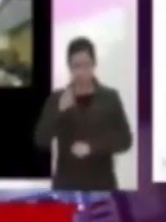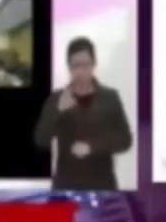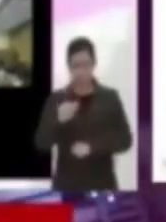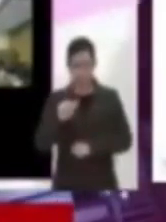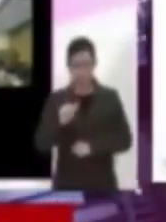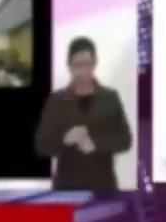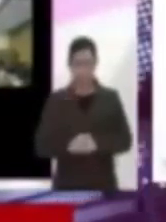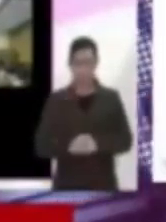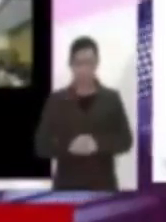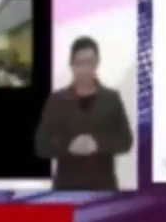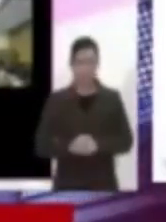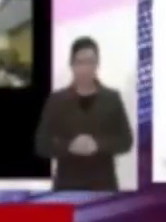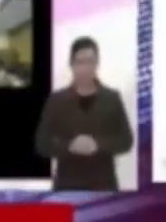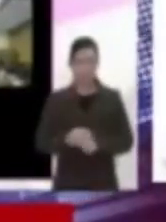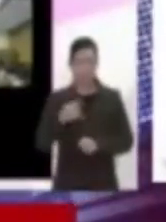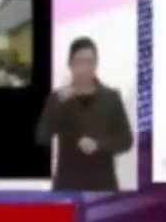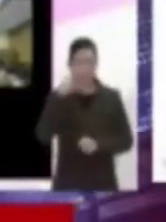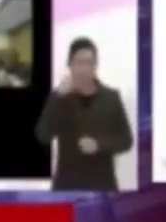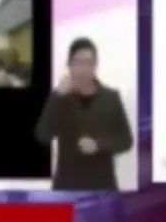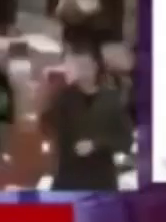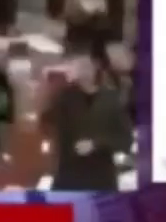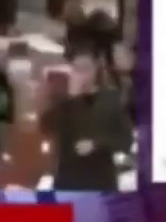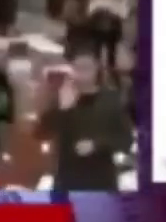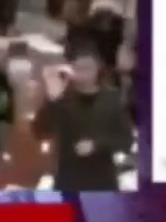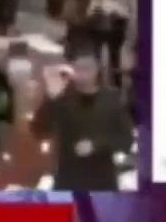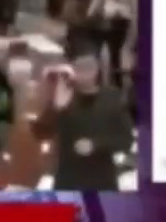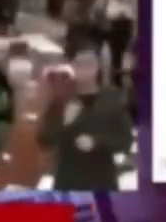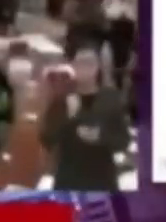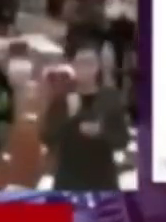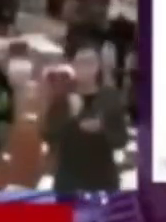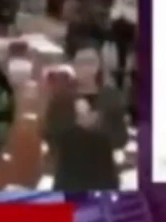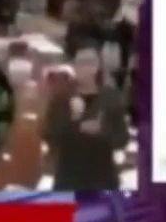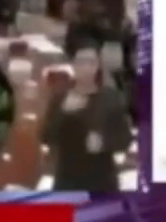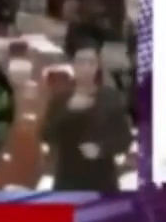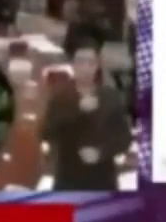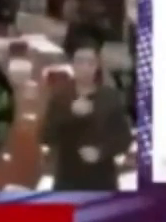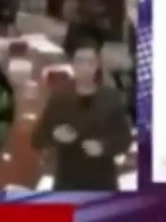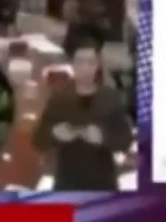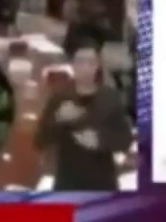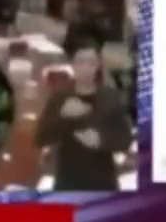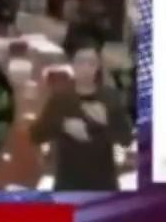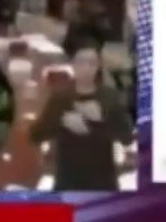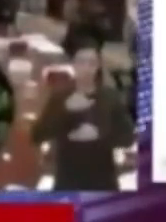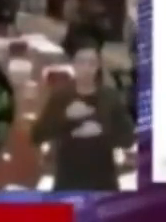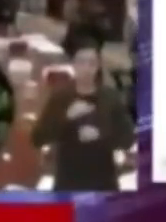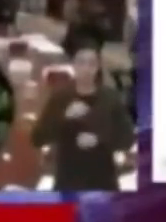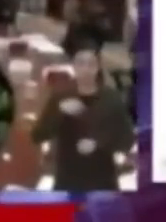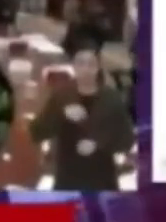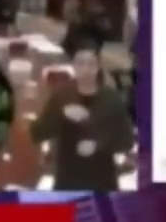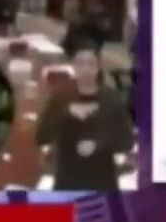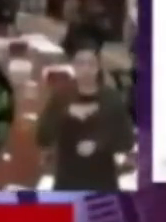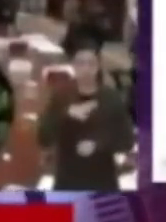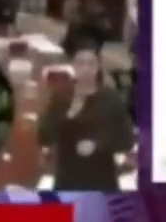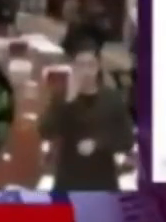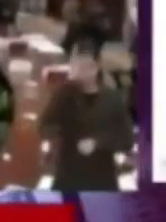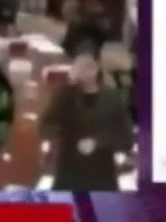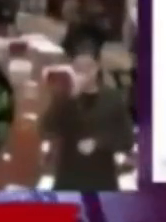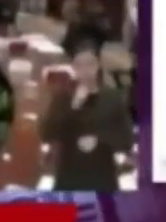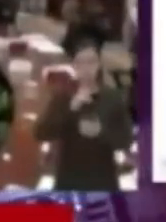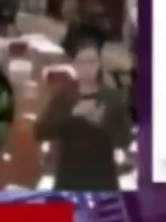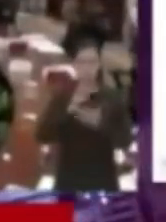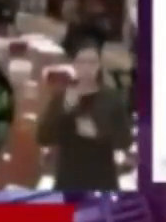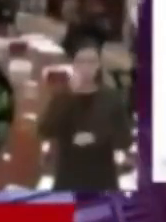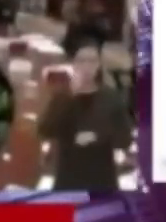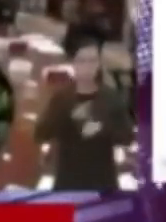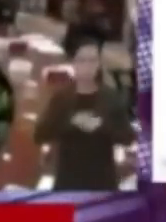está diciendo que ustedes de Movimiento Ciudadano son hipócritas porque están fragmentando el voto opositor fortaleciendo a Morena.